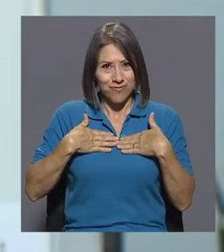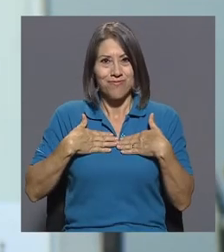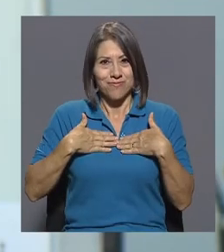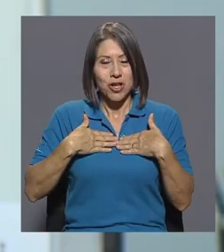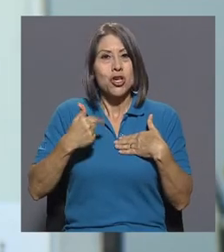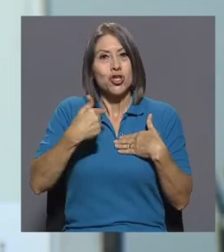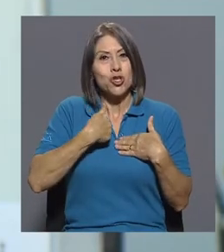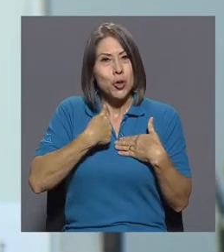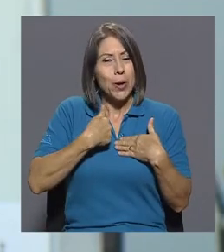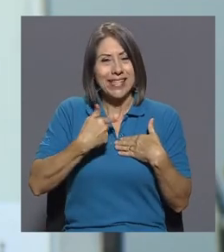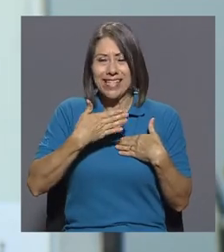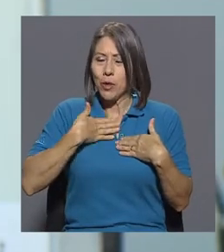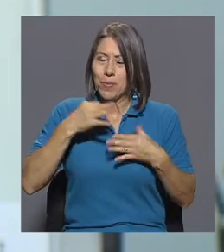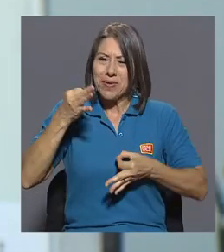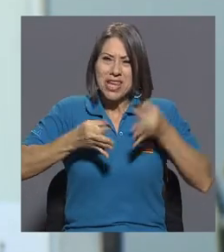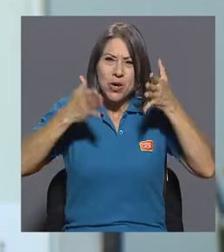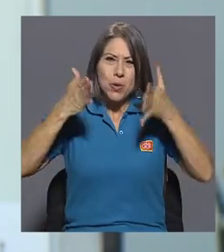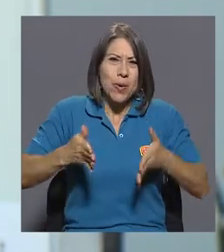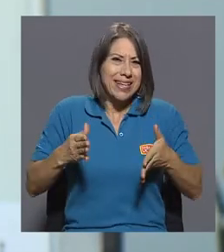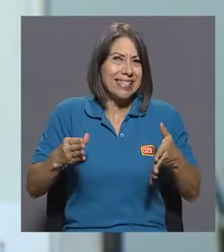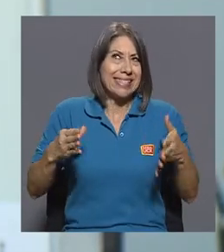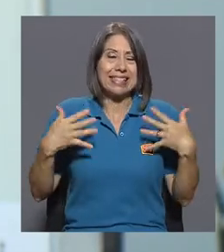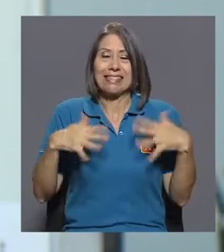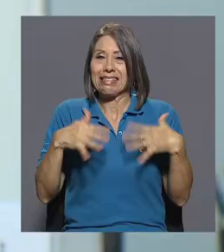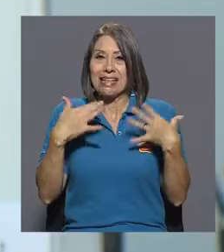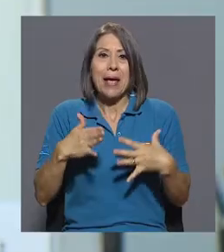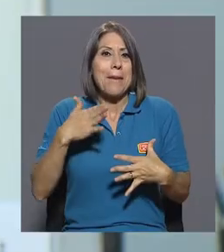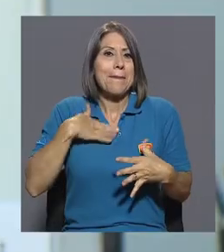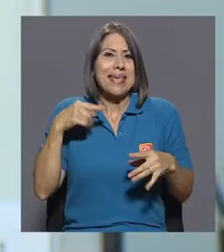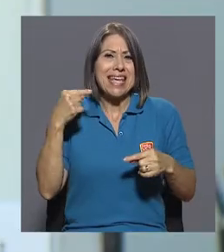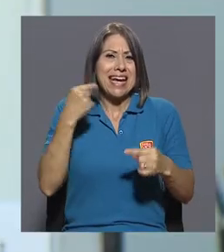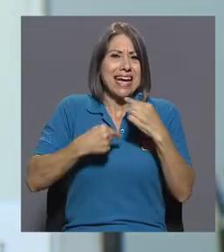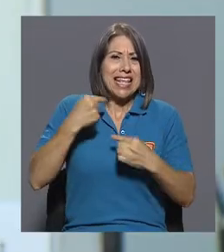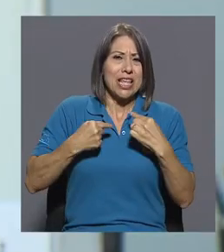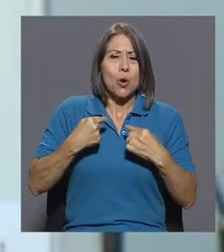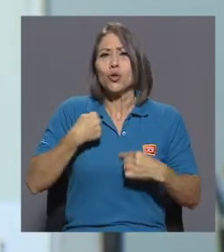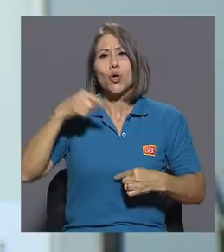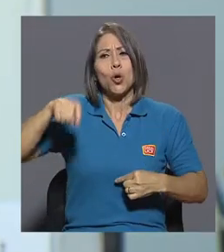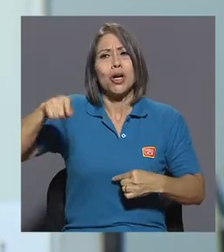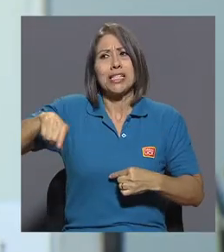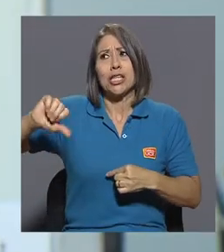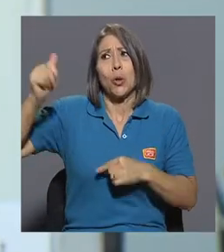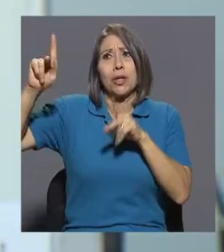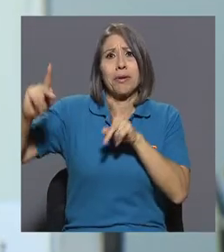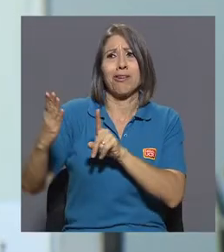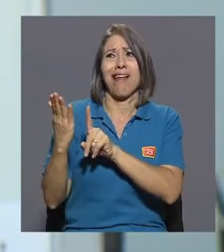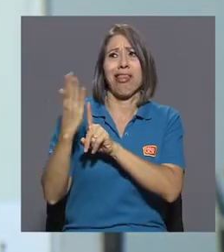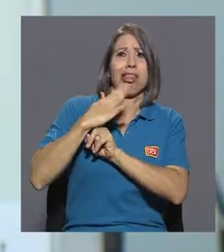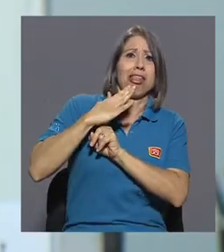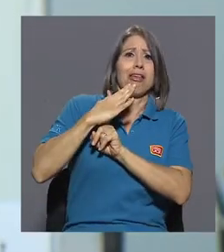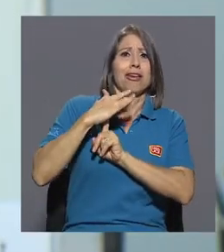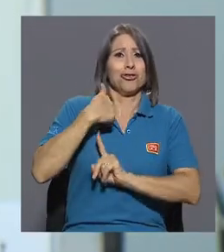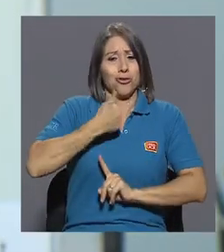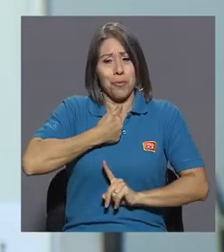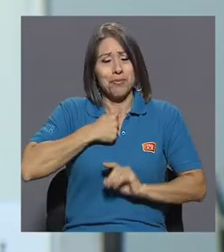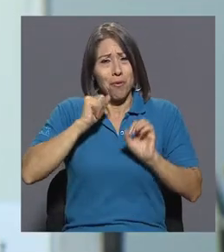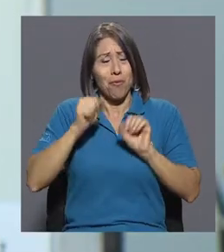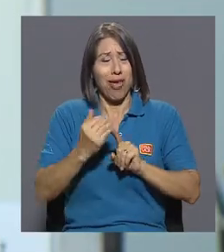más grande, mi crítico más grande. No necesito que nadie me baje el piso, porque yo me lo puedo bajar yo mismo. Entonces,